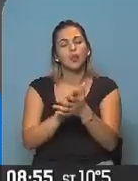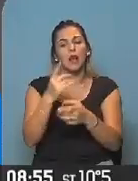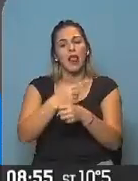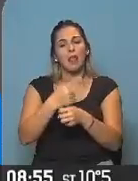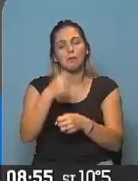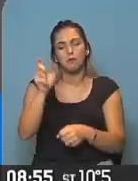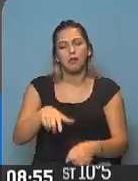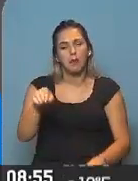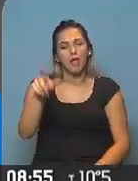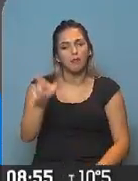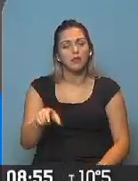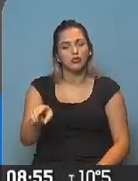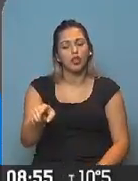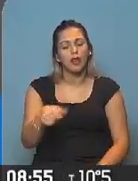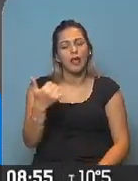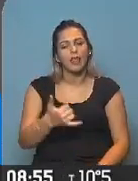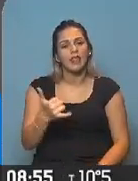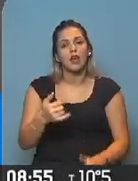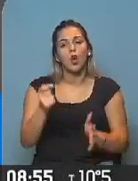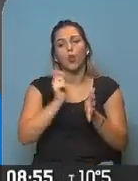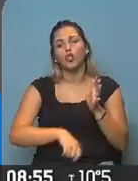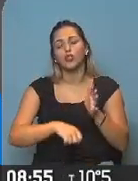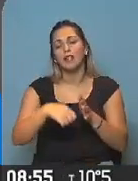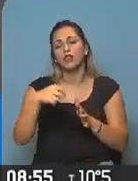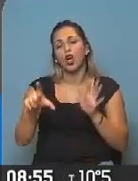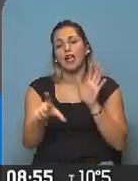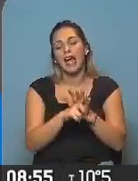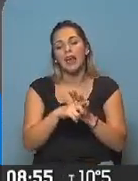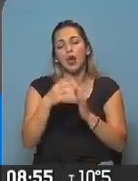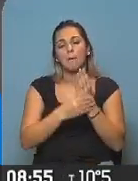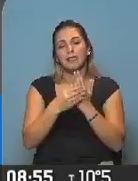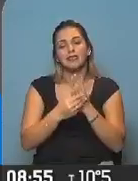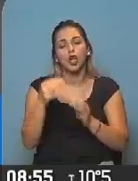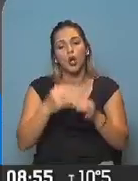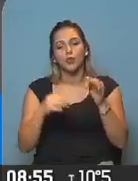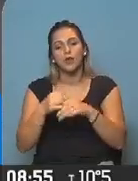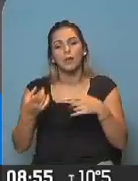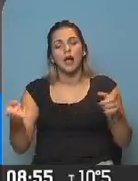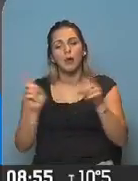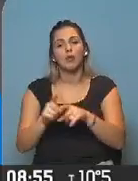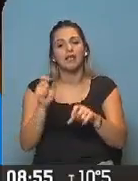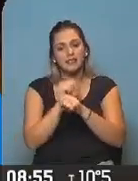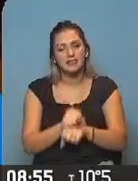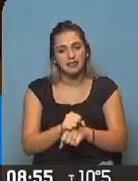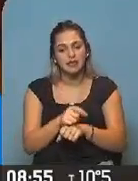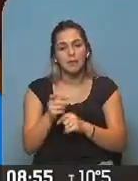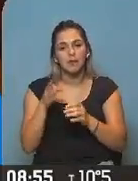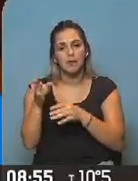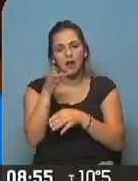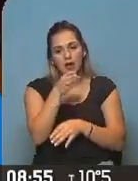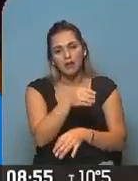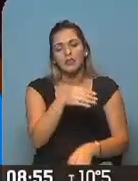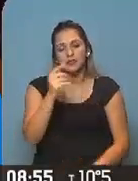persona expreso que tiene un contrato legal con el Ministerio de Justicia para volver a entrar a las cárceles, pero ahora como asesor. Exacto, sí,